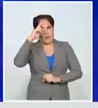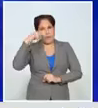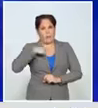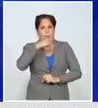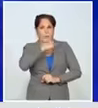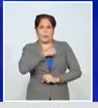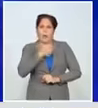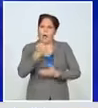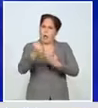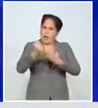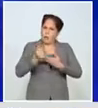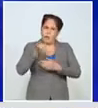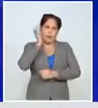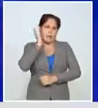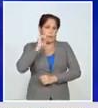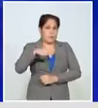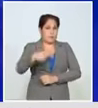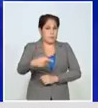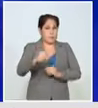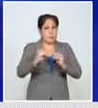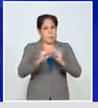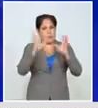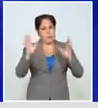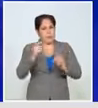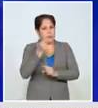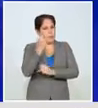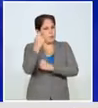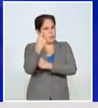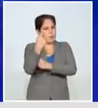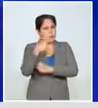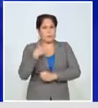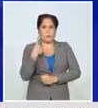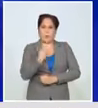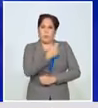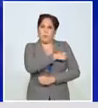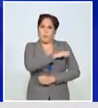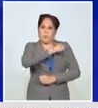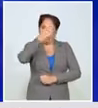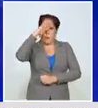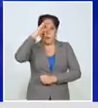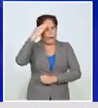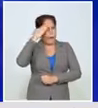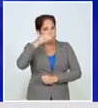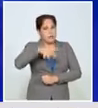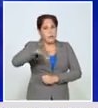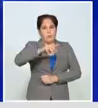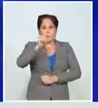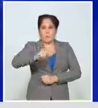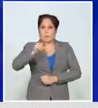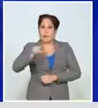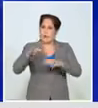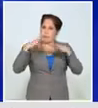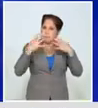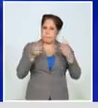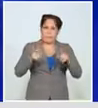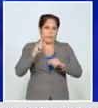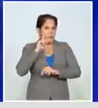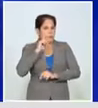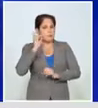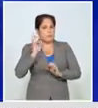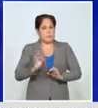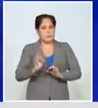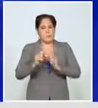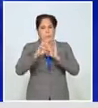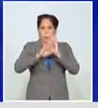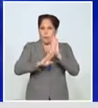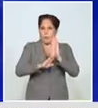estas conferencias de prensa que tanto enseñan. Gracias a ustedes, Pepe, y a todas las personas que escuchan la